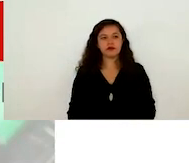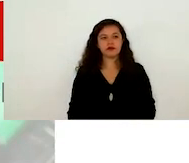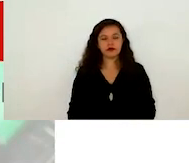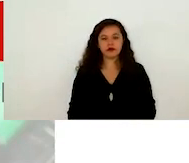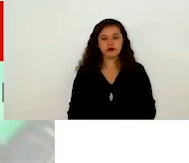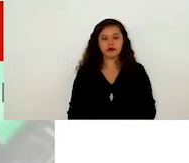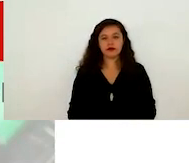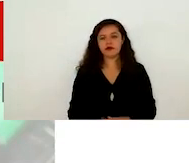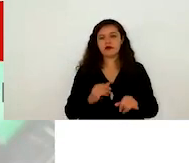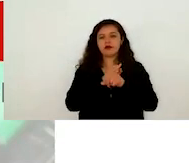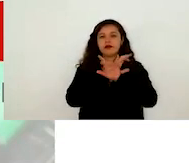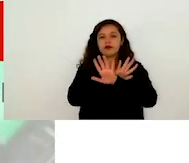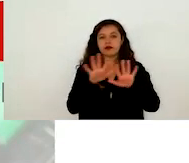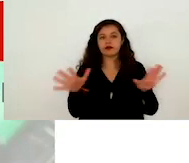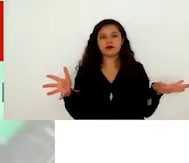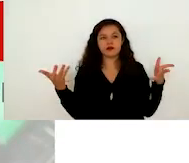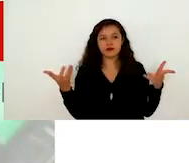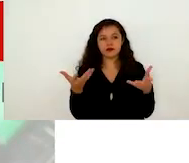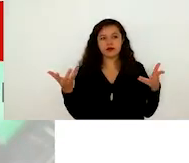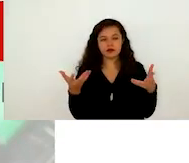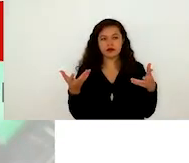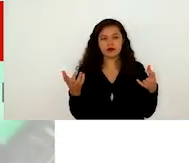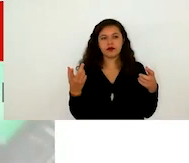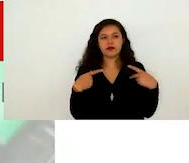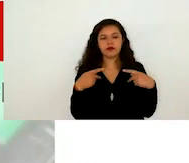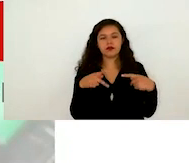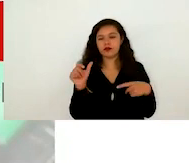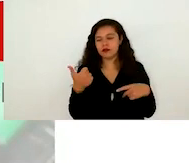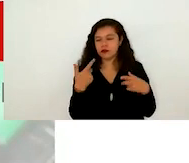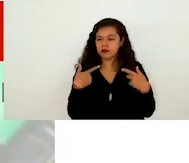que les está dando la otra persona